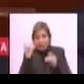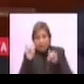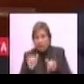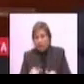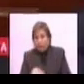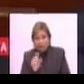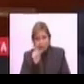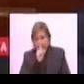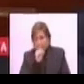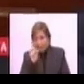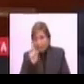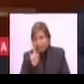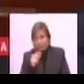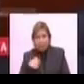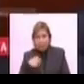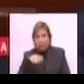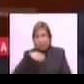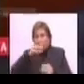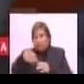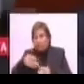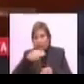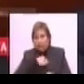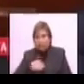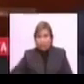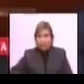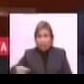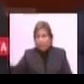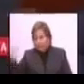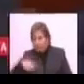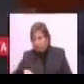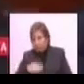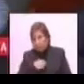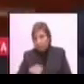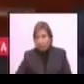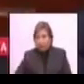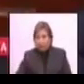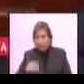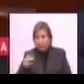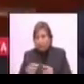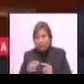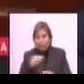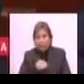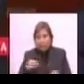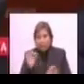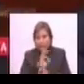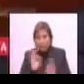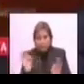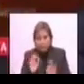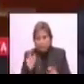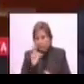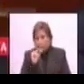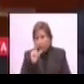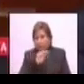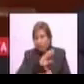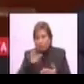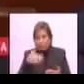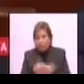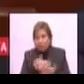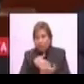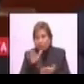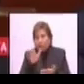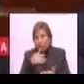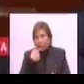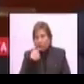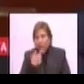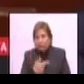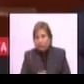puede quedar. Aquí no hay de que yo me paso a tu ministerio y entonces yo del mío voy a ser presidente del Consejo de Ministros. No, señor. Todos se van. Usted